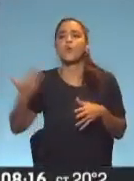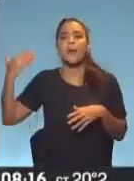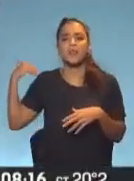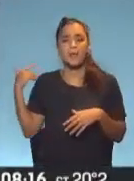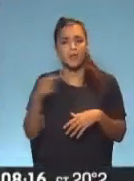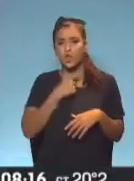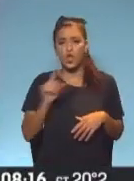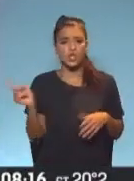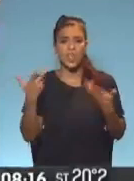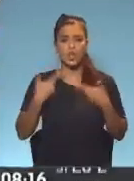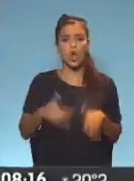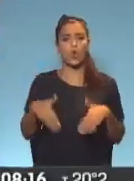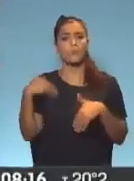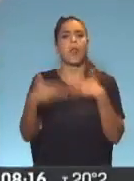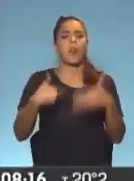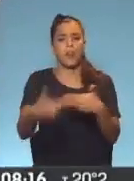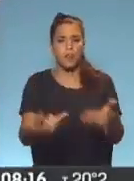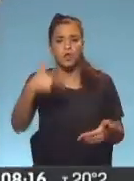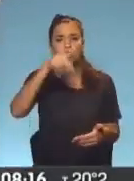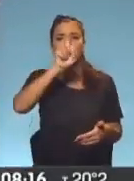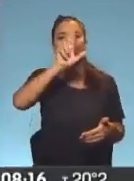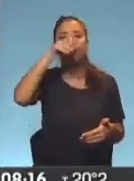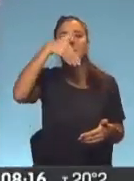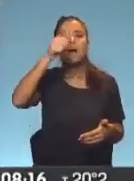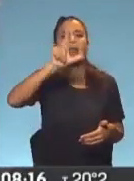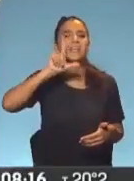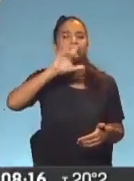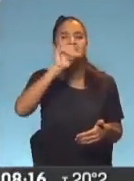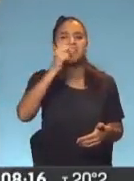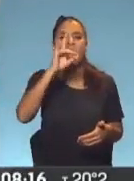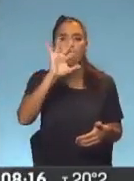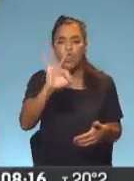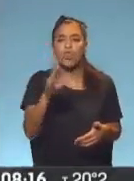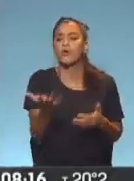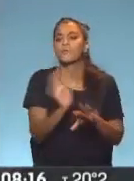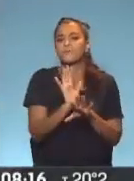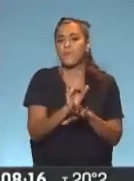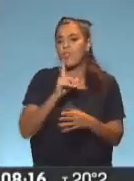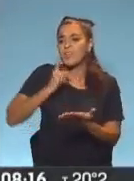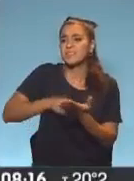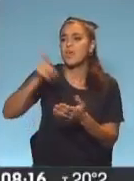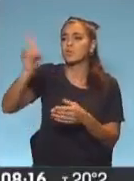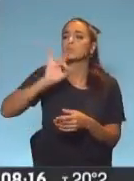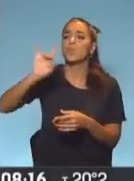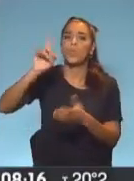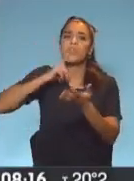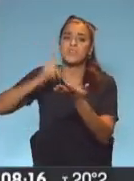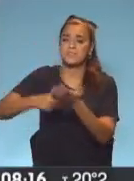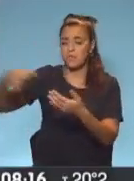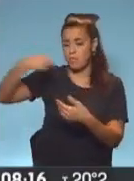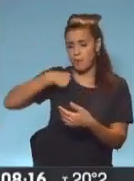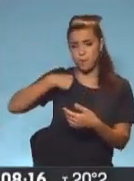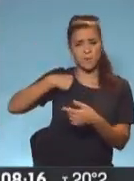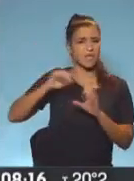quiere ser normalizado, que es otra cosa, que es que otros definan por uno todo lo que se supone que es la vida normal de